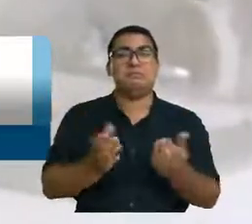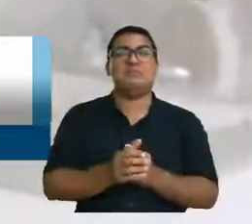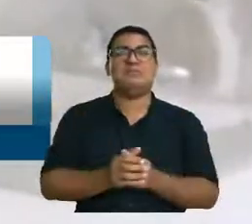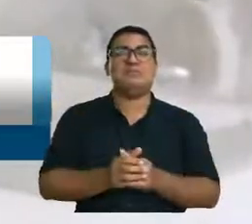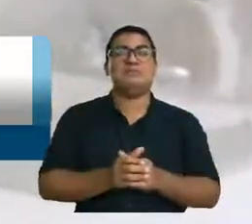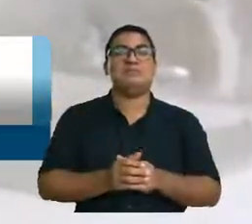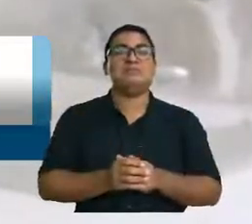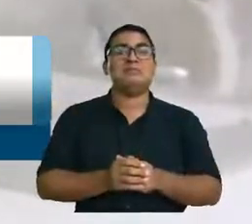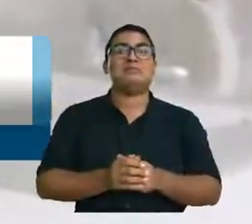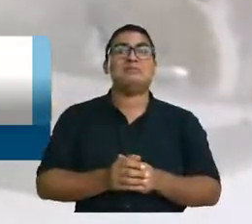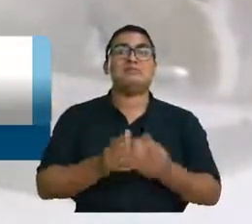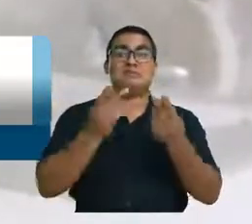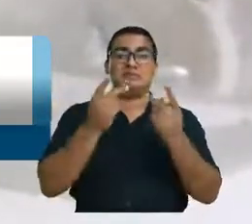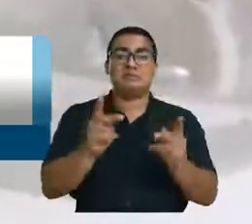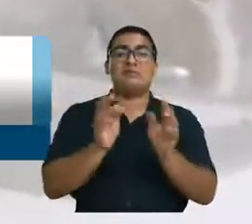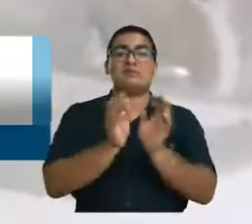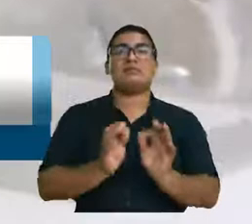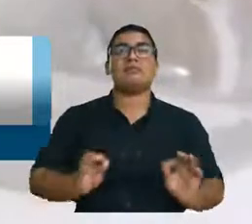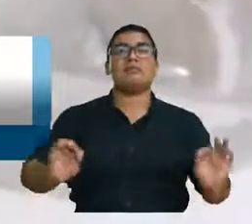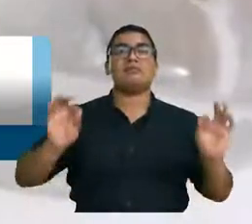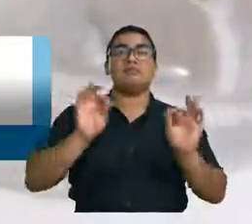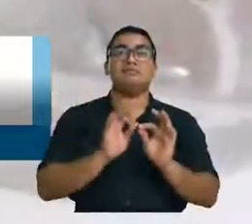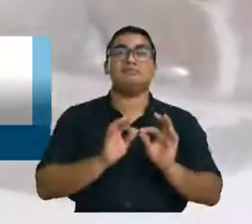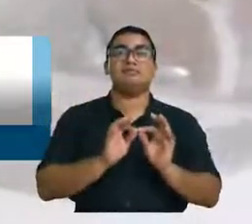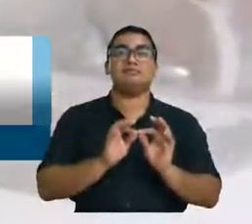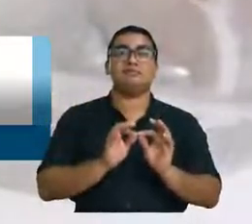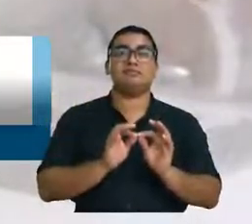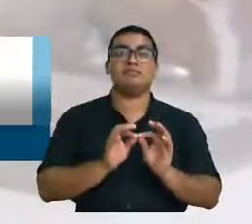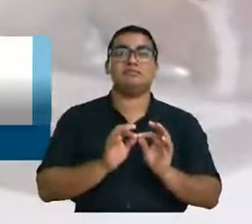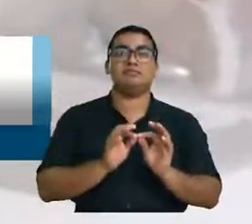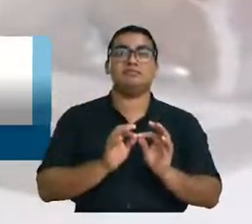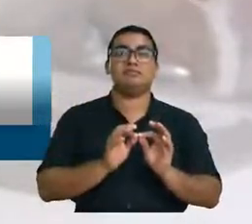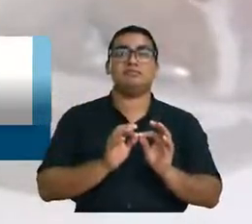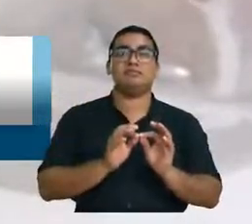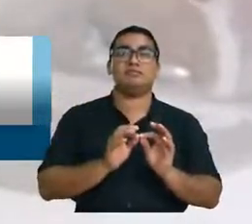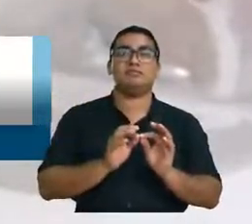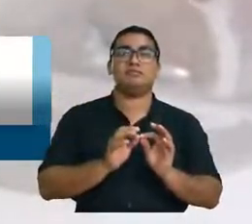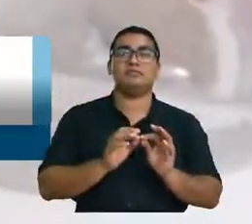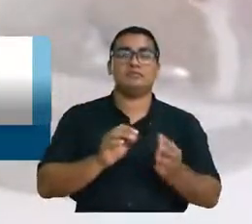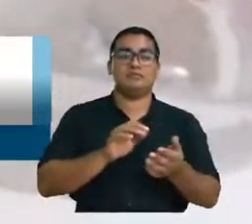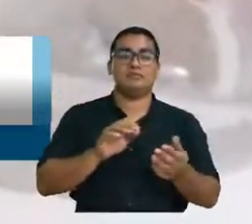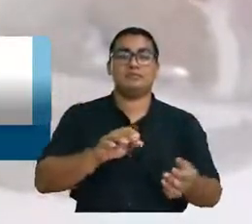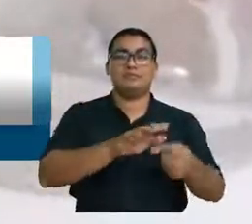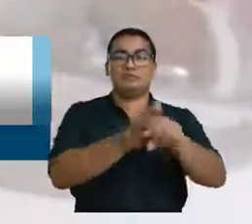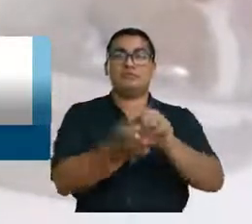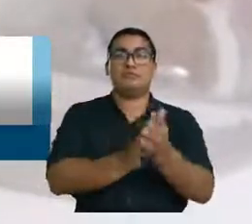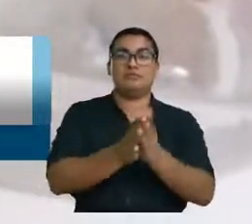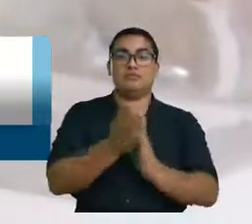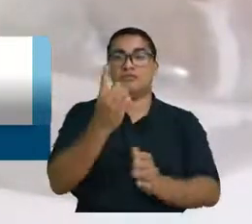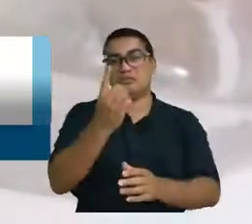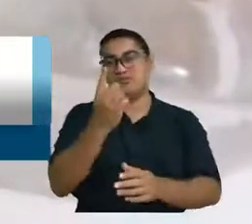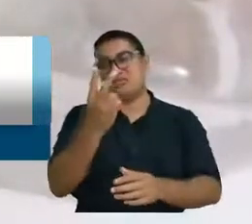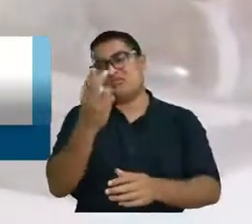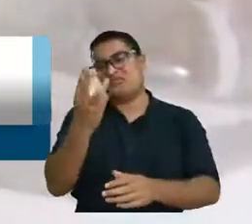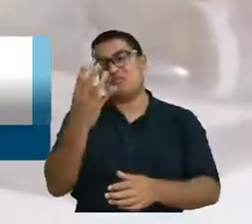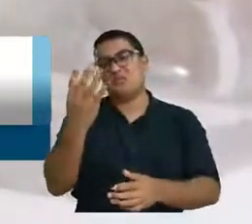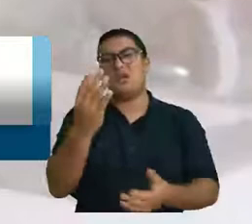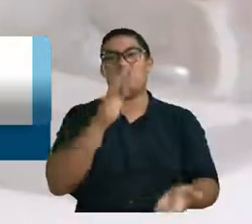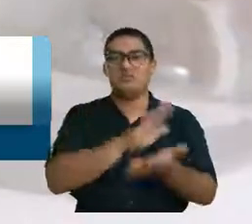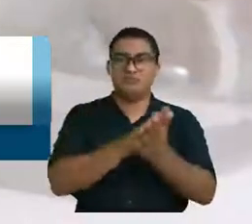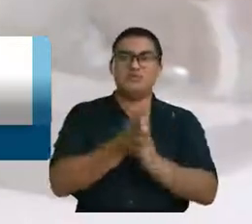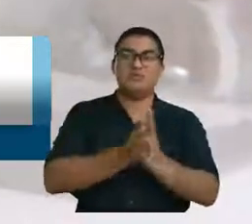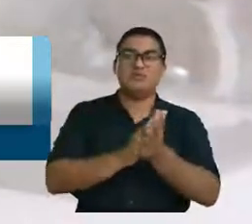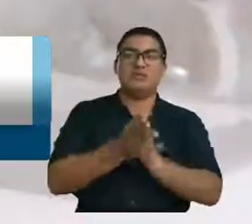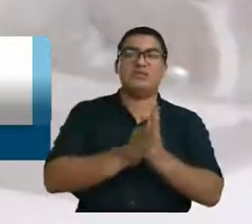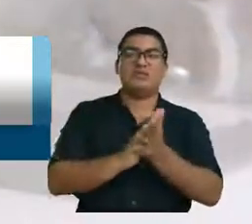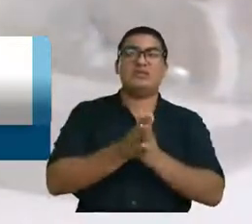Pero hay que también saber que después de 4 aplicaciones de alcohol gel, que vos estés en tu trabajo y yo ya 4